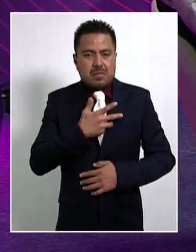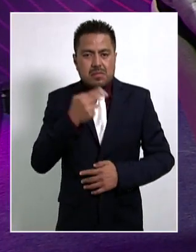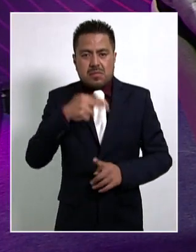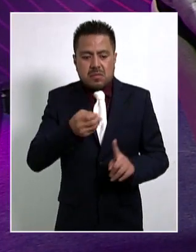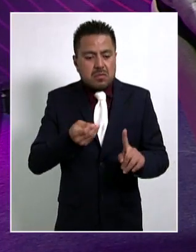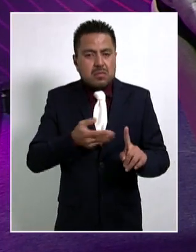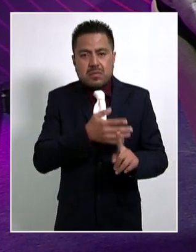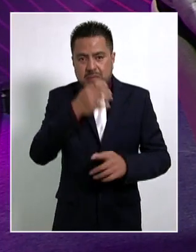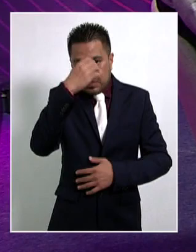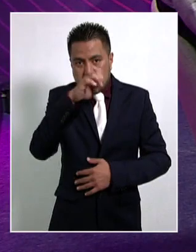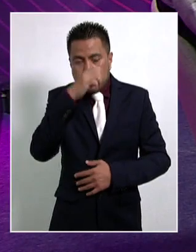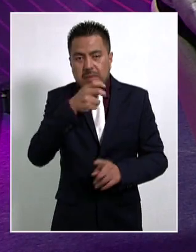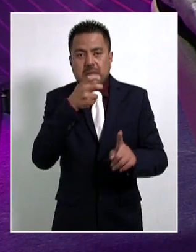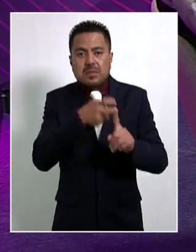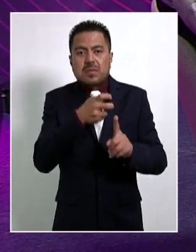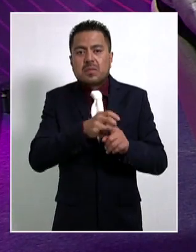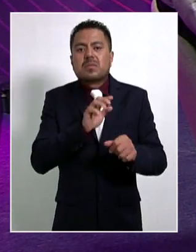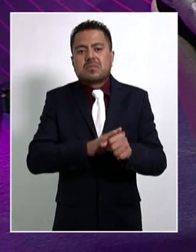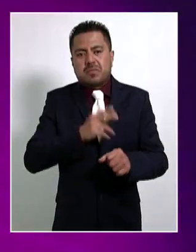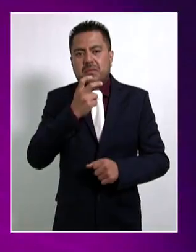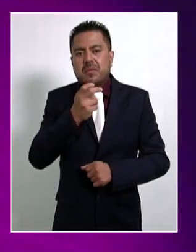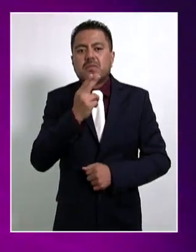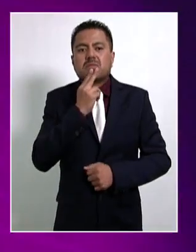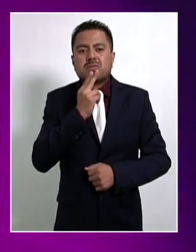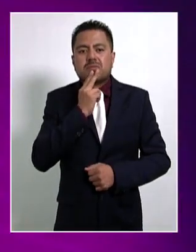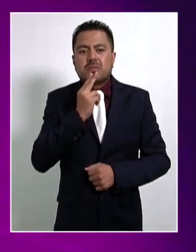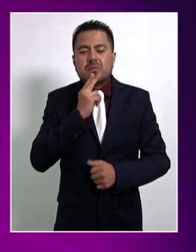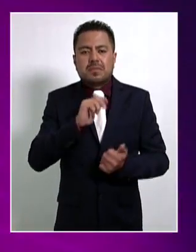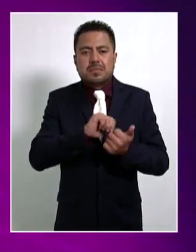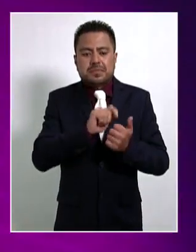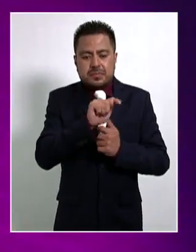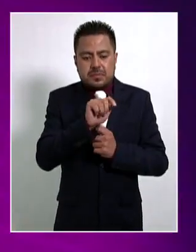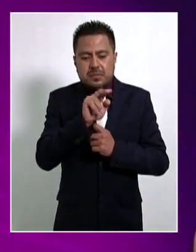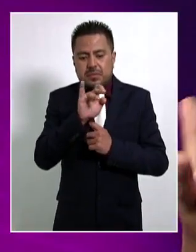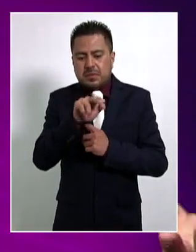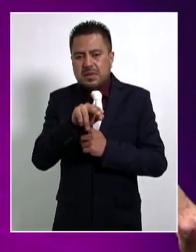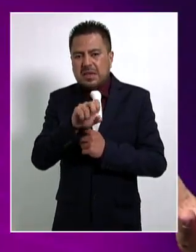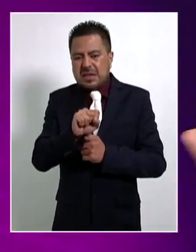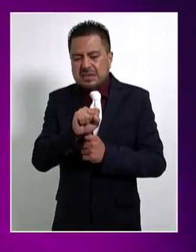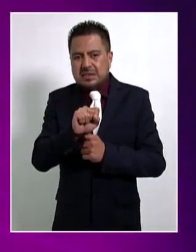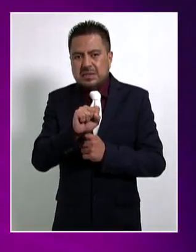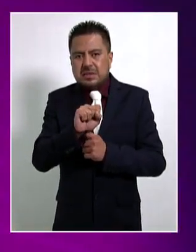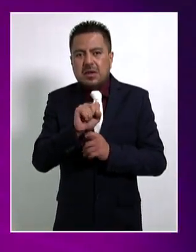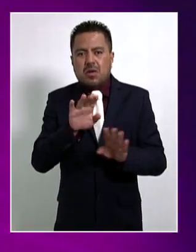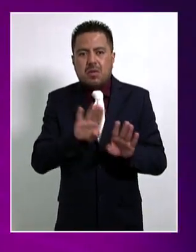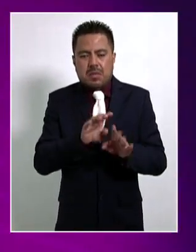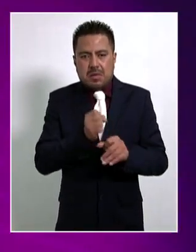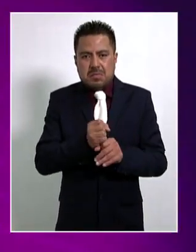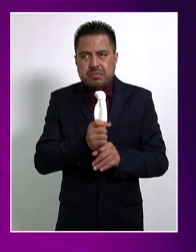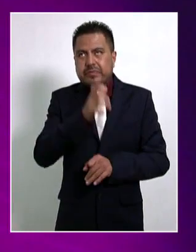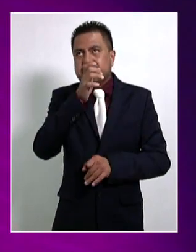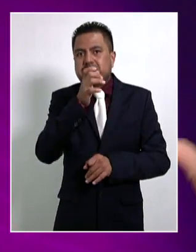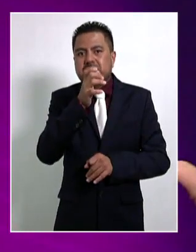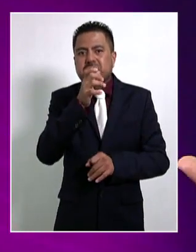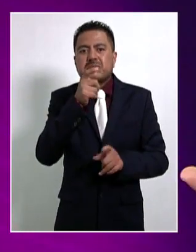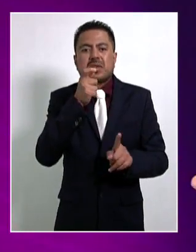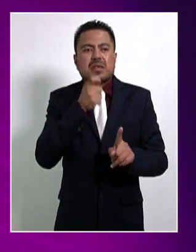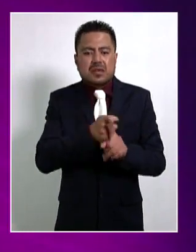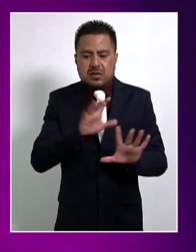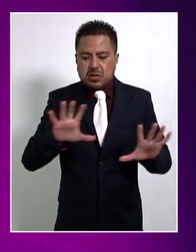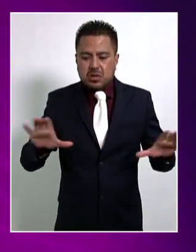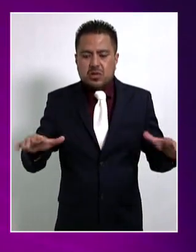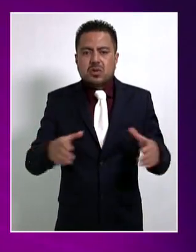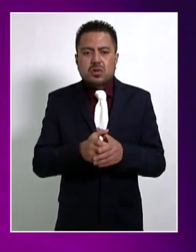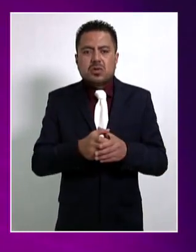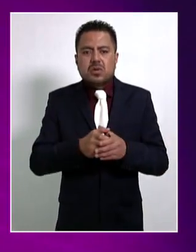esta experiencia, ¿no? Y por eso utilizamos trans como un término paraguas que engloba a las